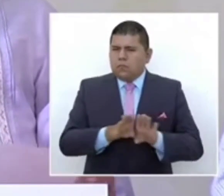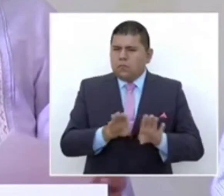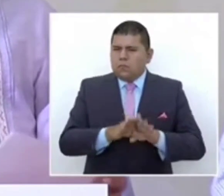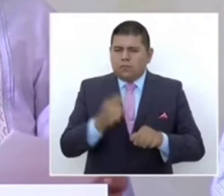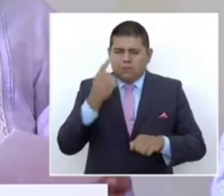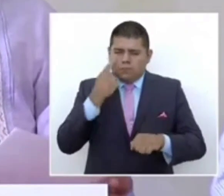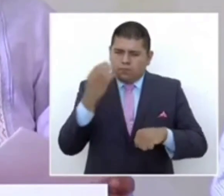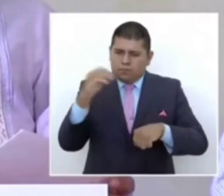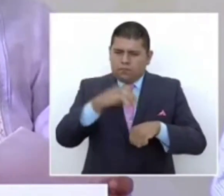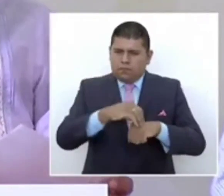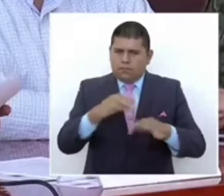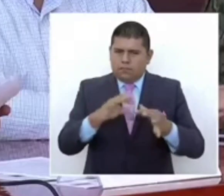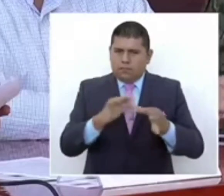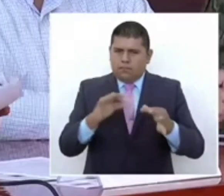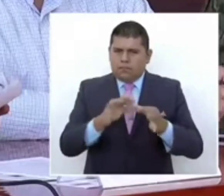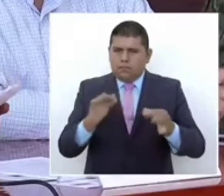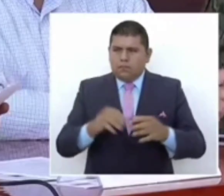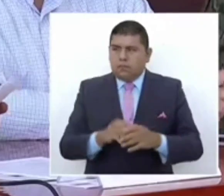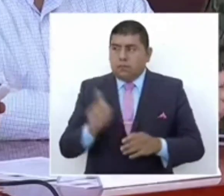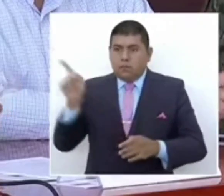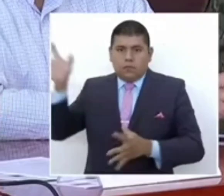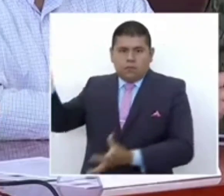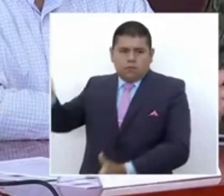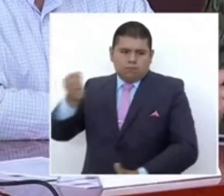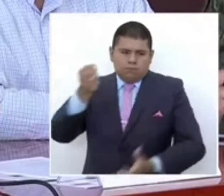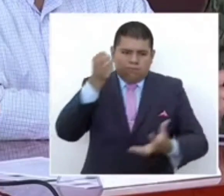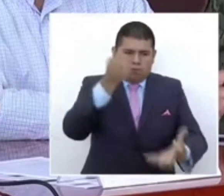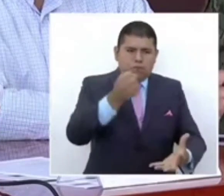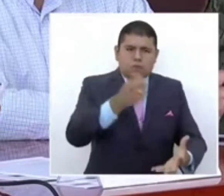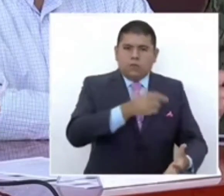complementando ese apoyo que llega